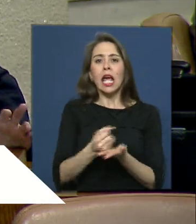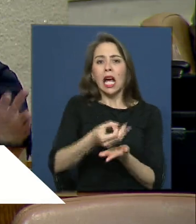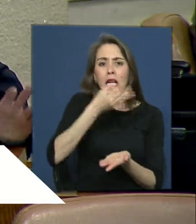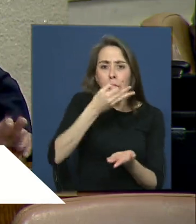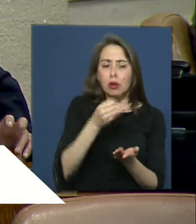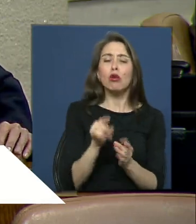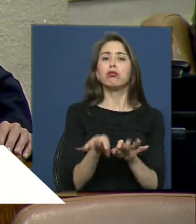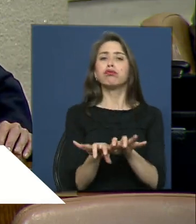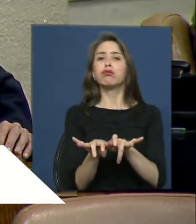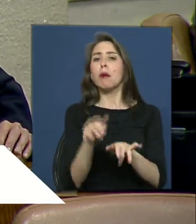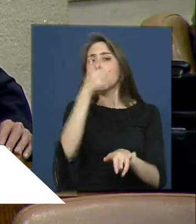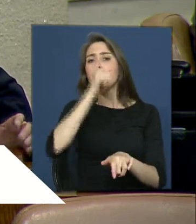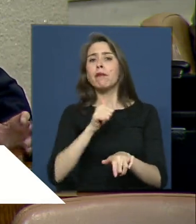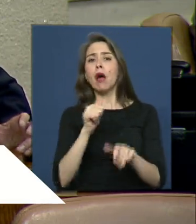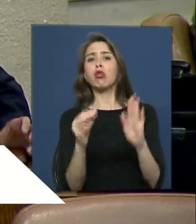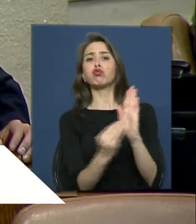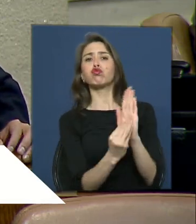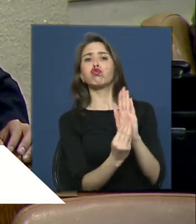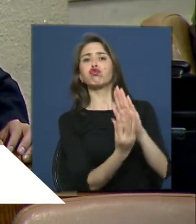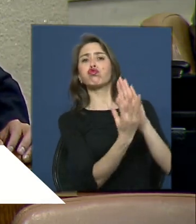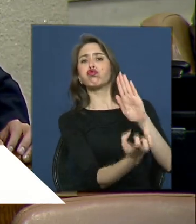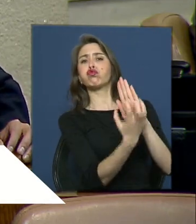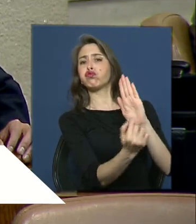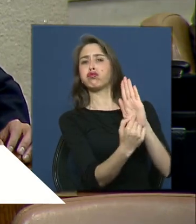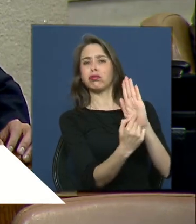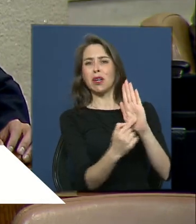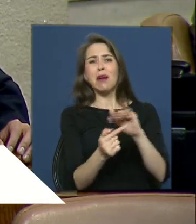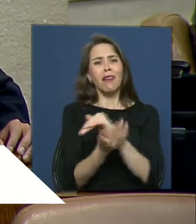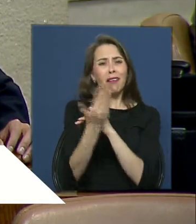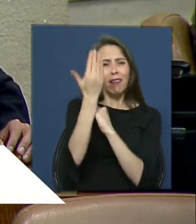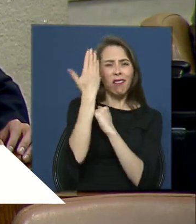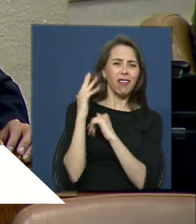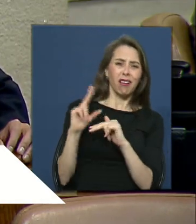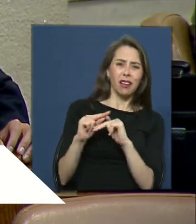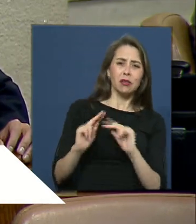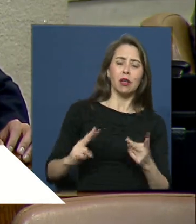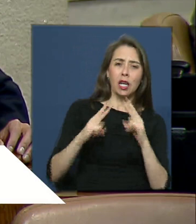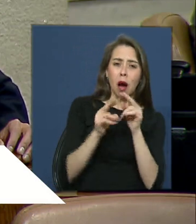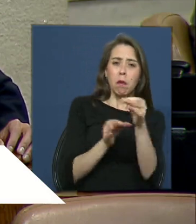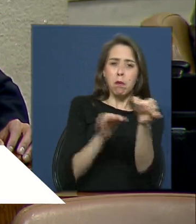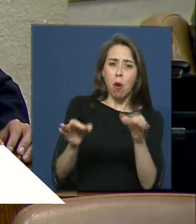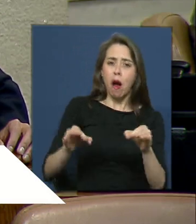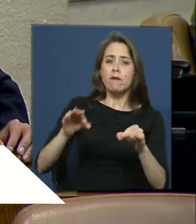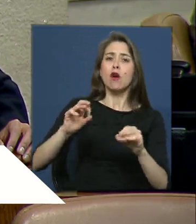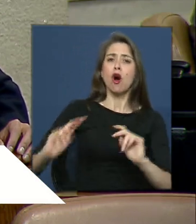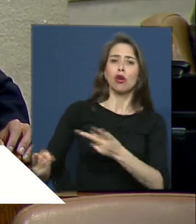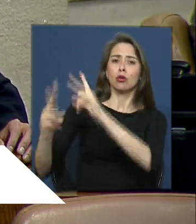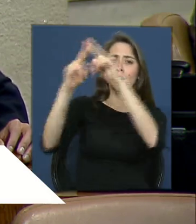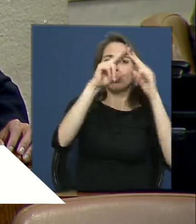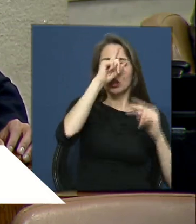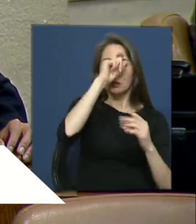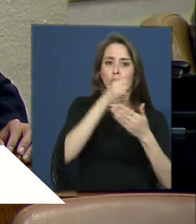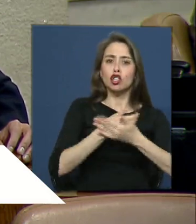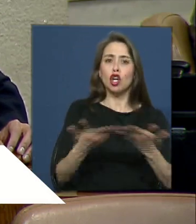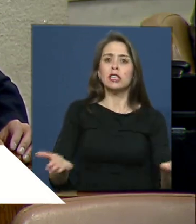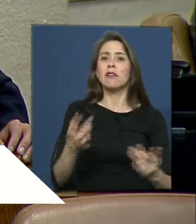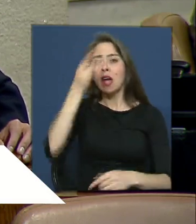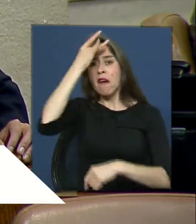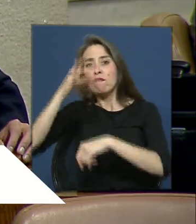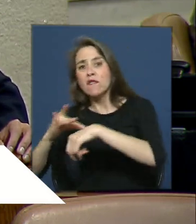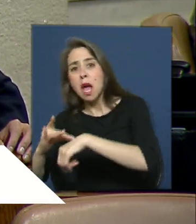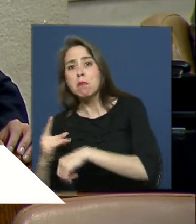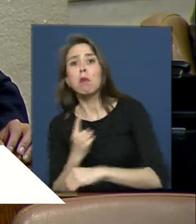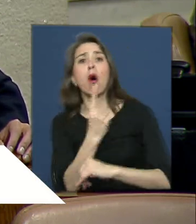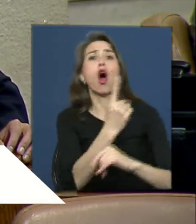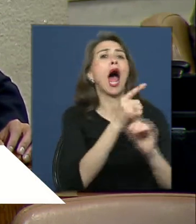por supuesto, su privacidad? Pero si mantenemos estos modelos de seguir construyendo en cada localidad un recinto que no sea para nada resolutivo, no estamos